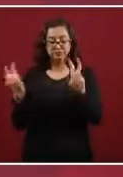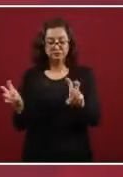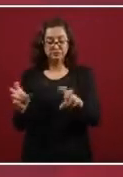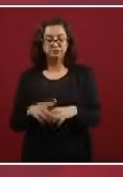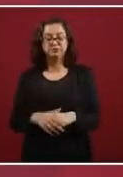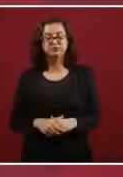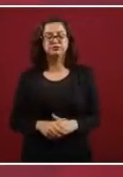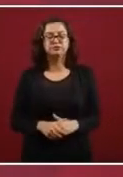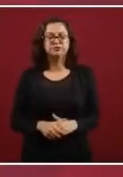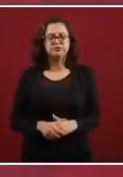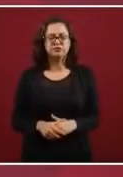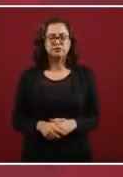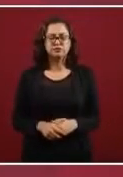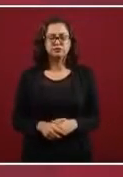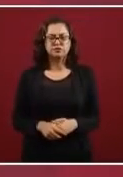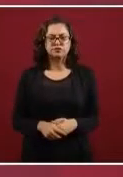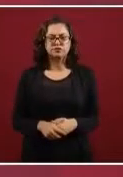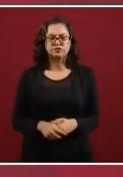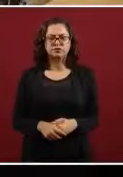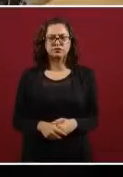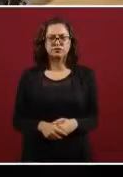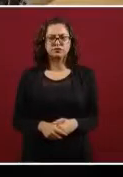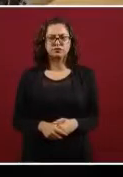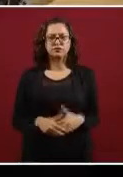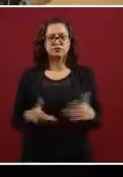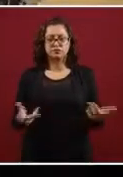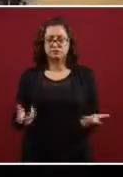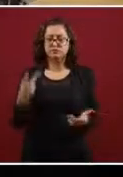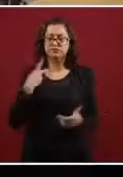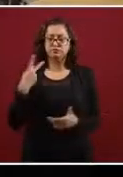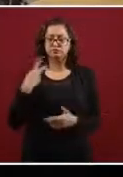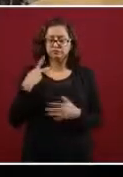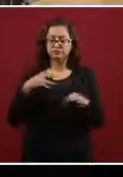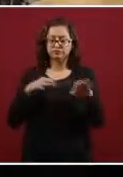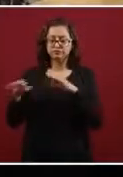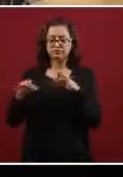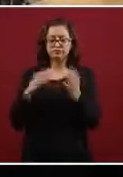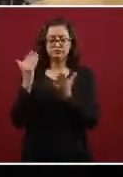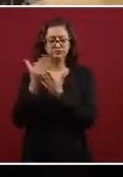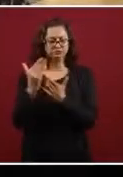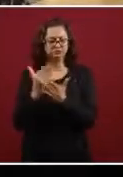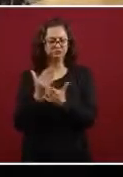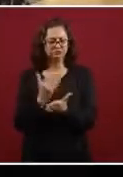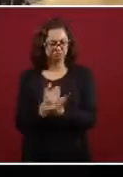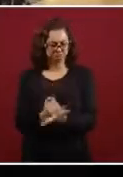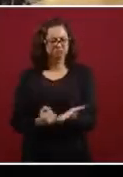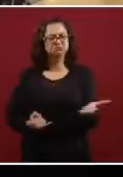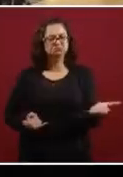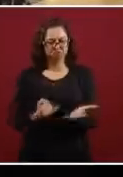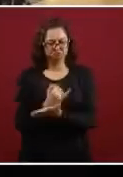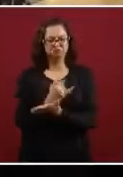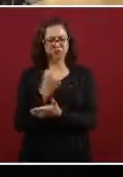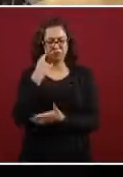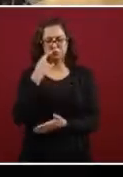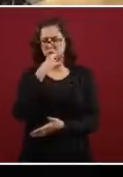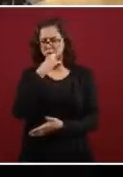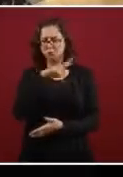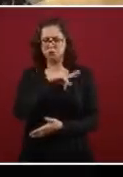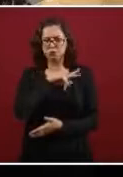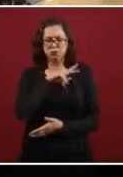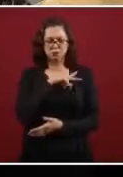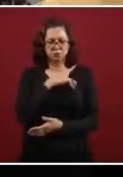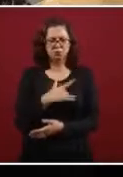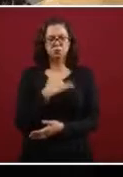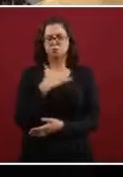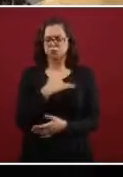nuestro gobierno sostiene la política laboral que he descrito por convicción propia, la reforma laboral,